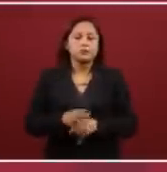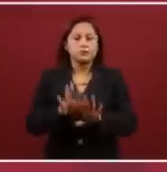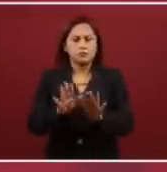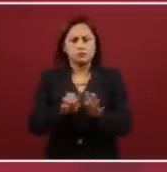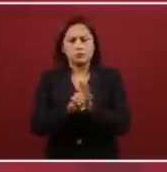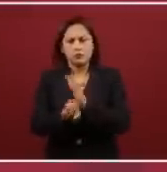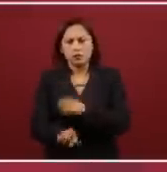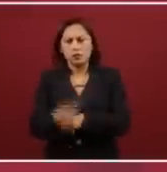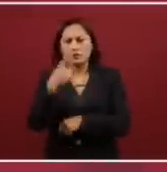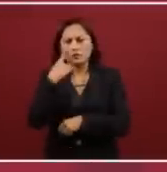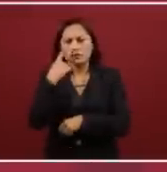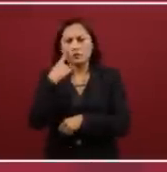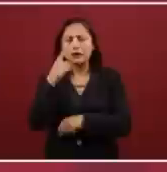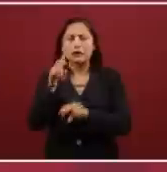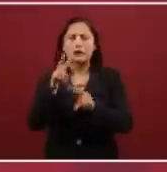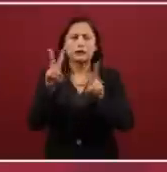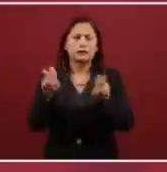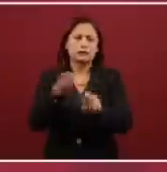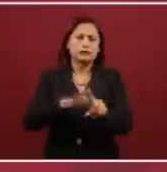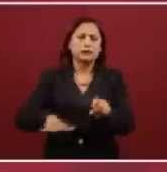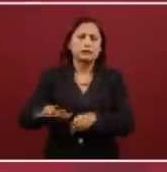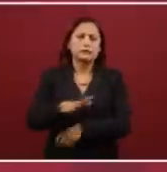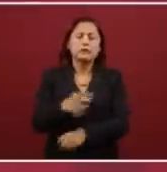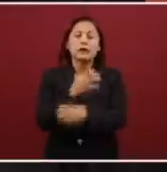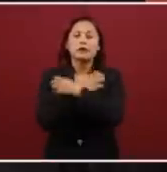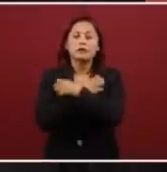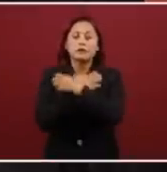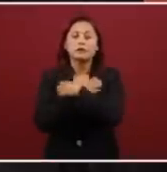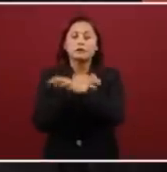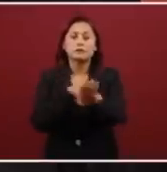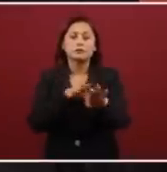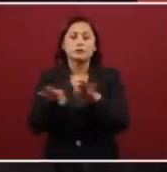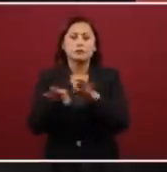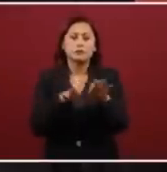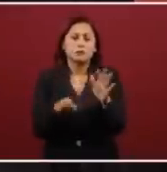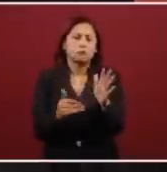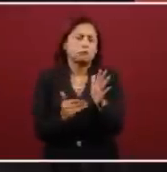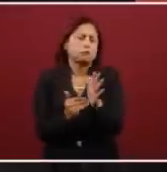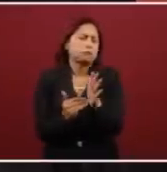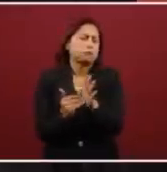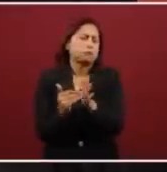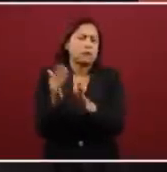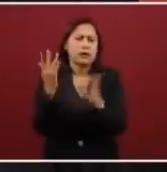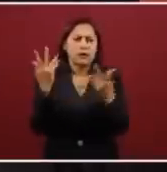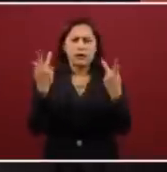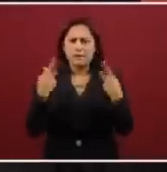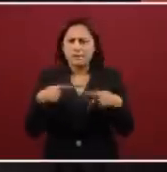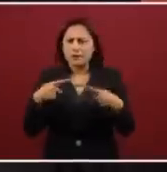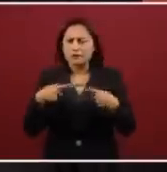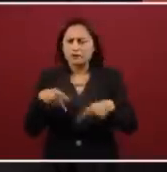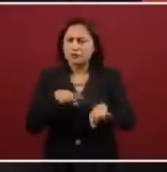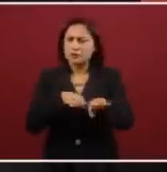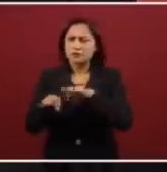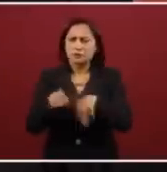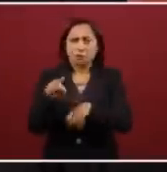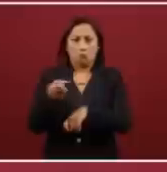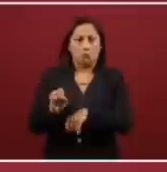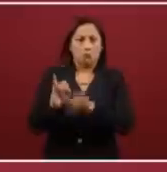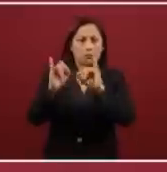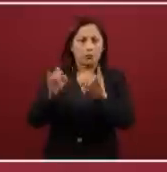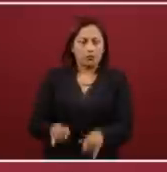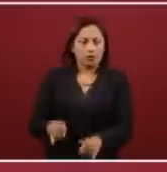del sector educativo, lo mismo, miles de trabajadores. Y en el